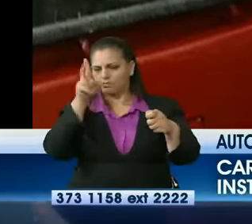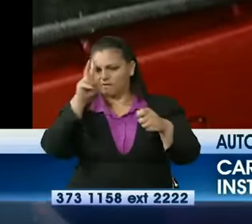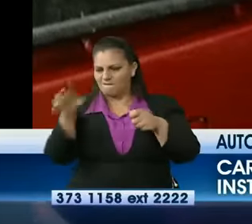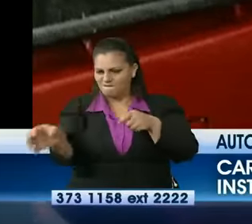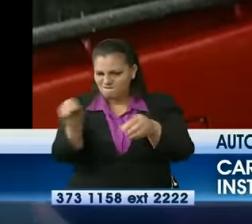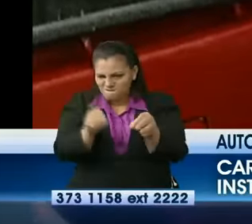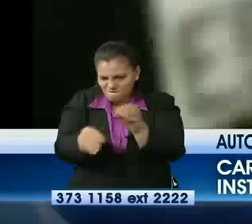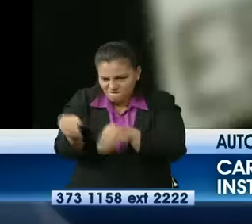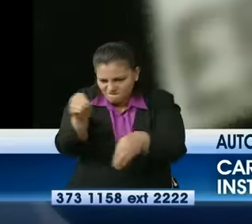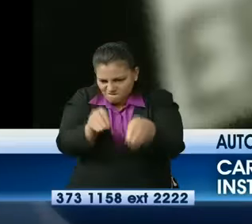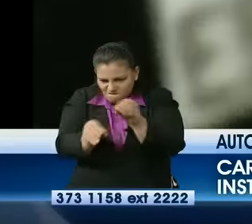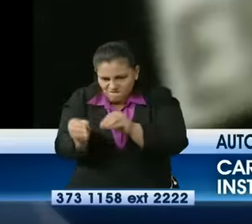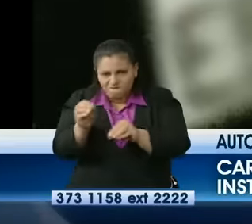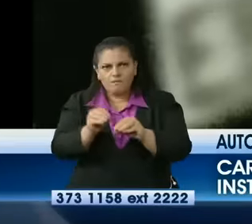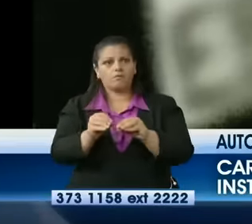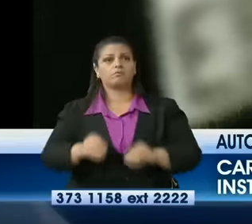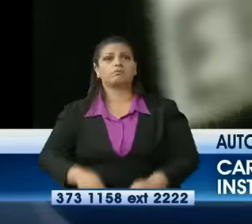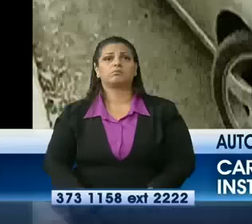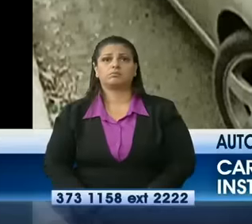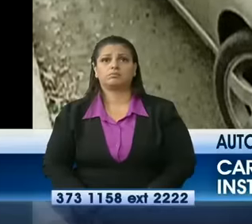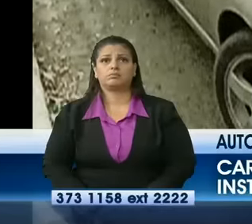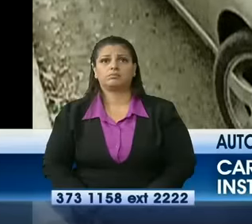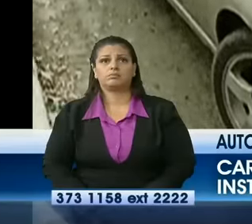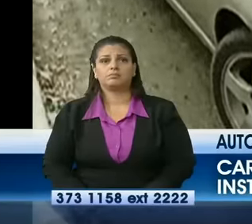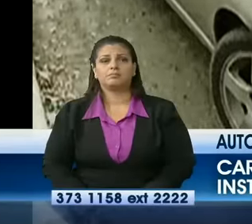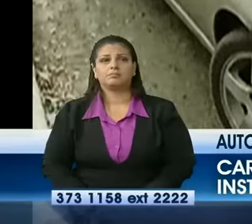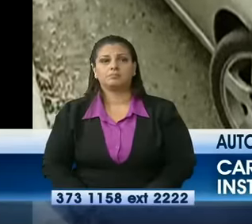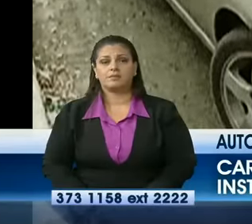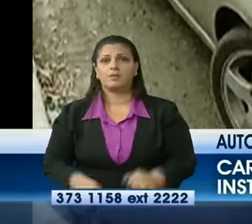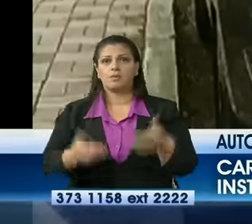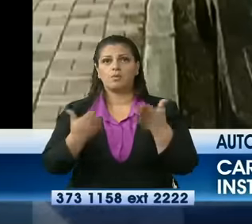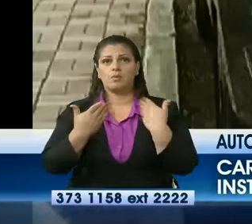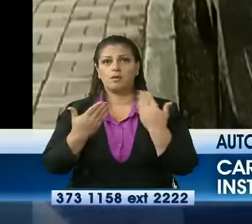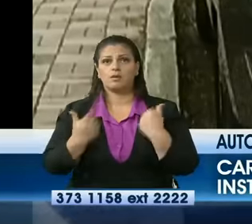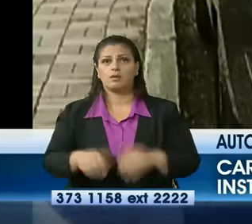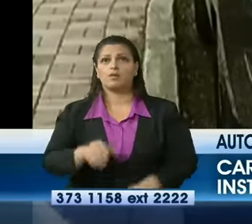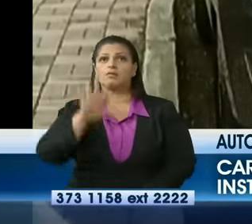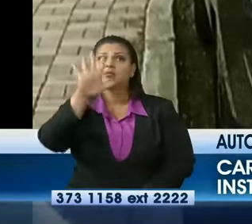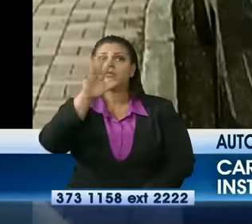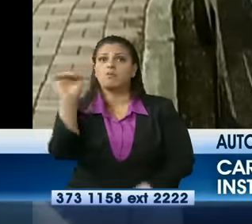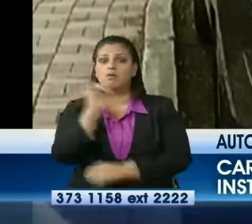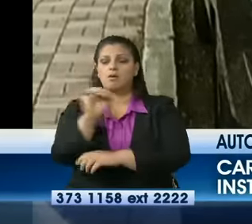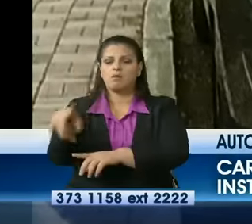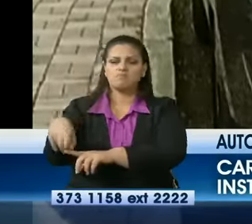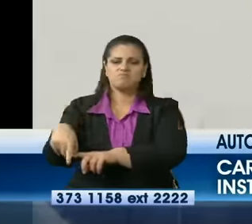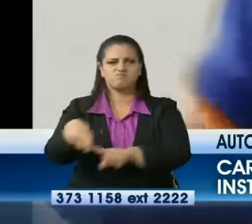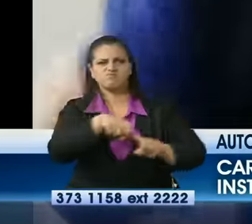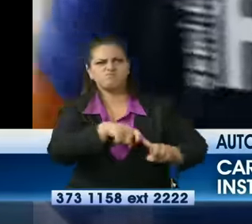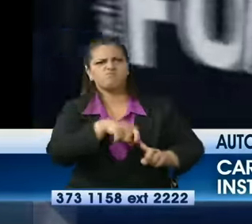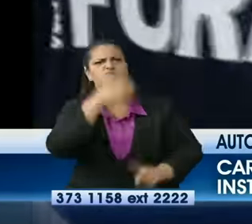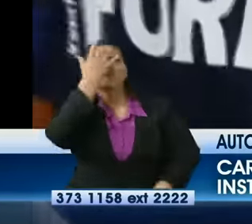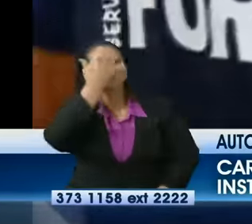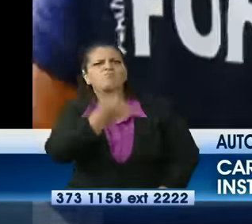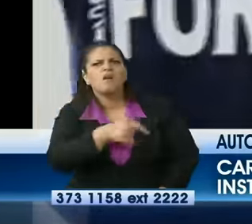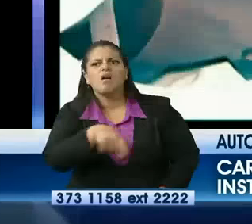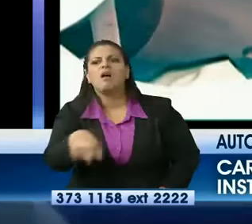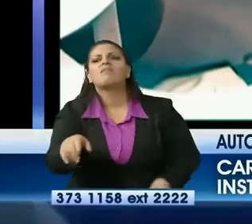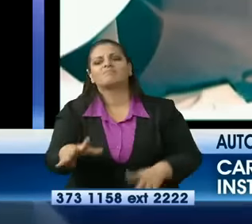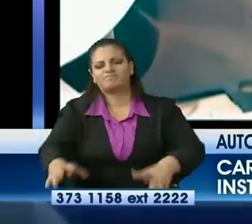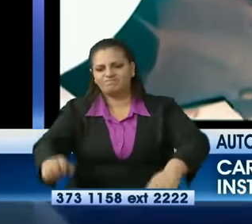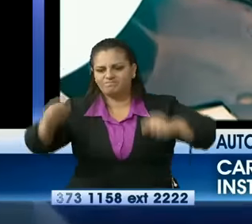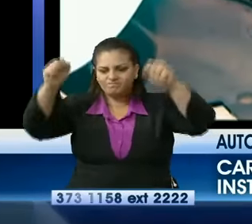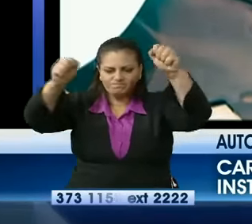Guayaquil, incautaron 5 vehículos. Lo que les inquieta a los peritos de criminalística es otra cosa.